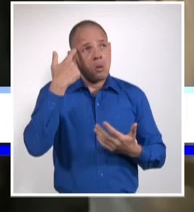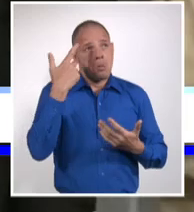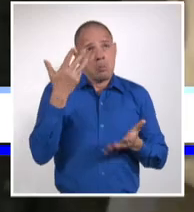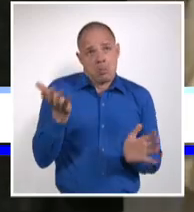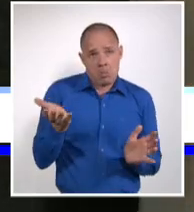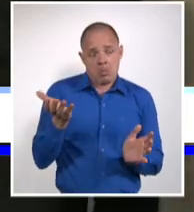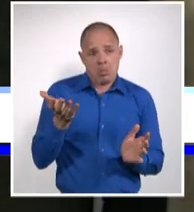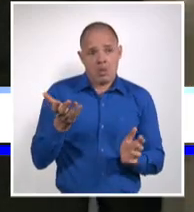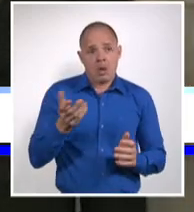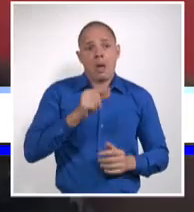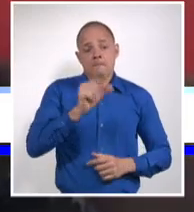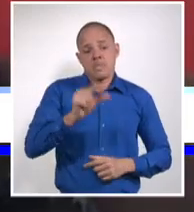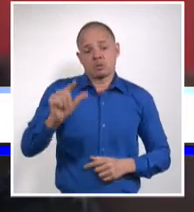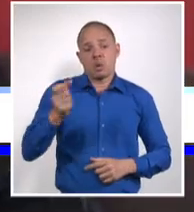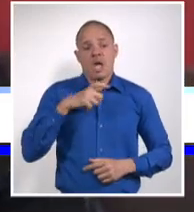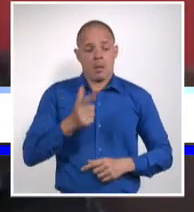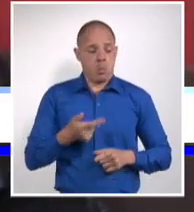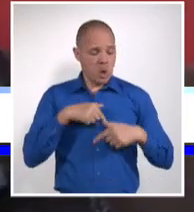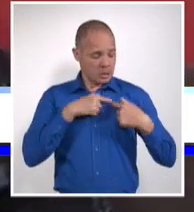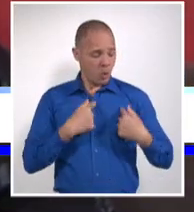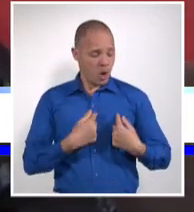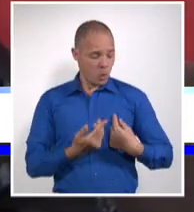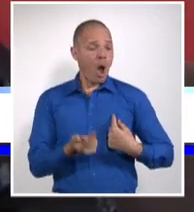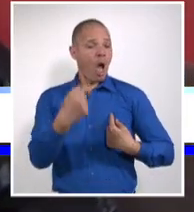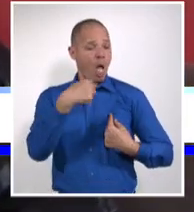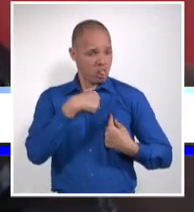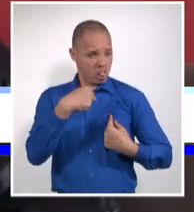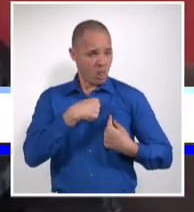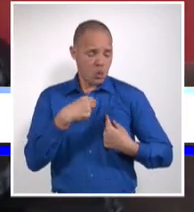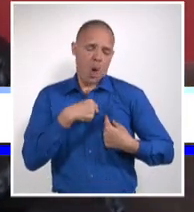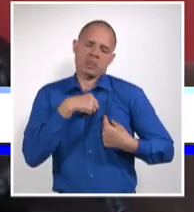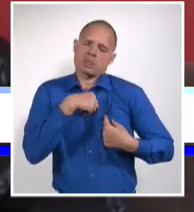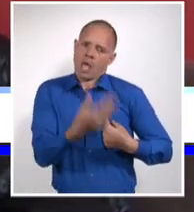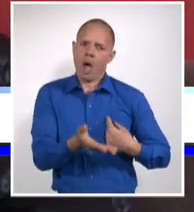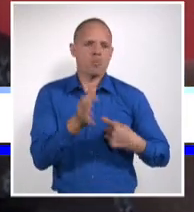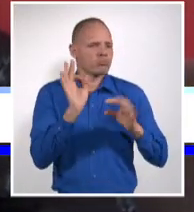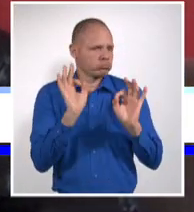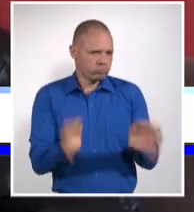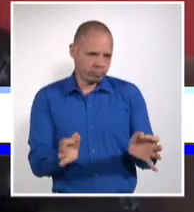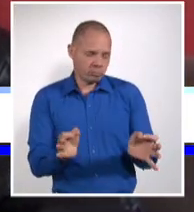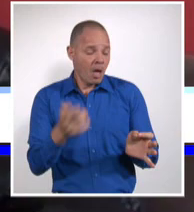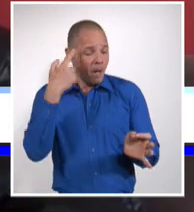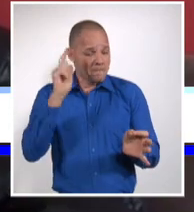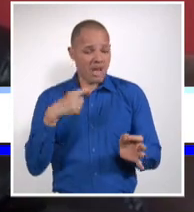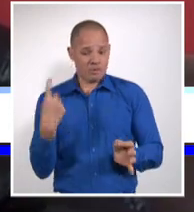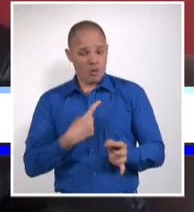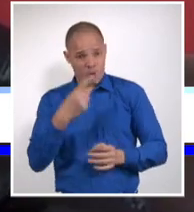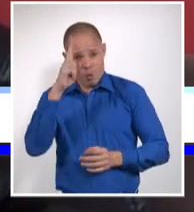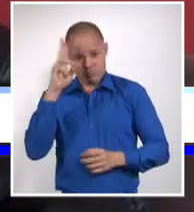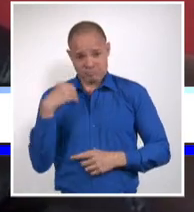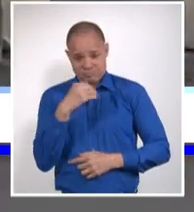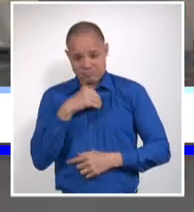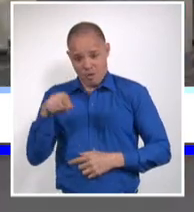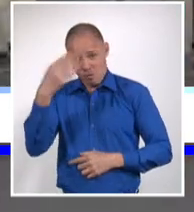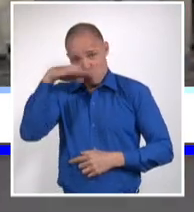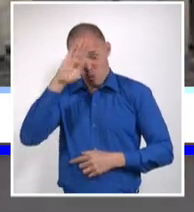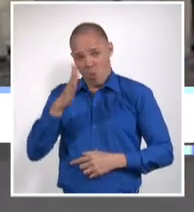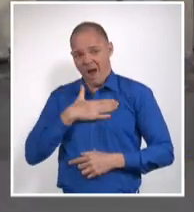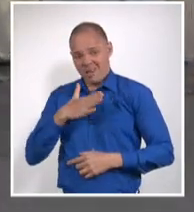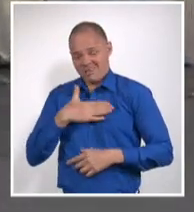cada cual ofrece lo que lleva por dentro y yo creo que lo que nosotros llevamos por dentro es amor y solidaridad y humanismo para el pueblo